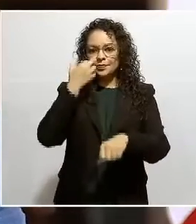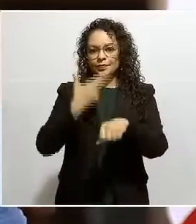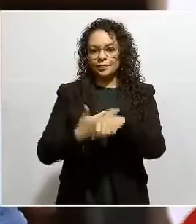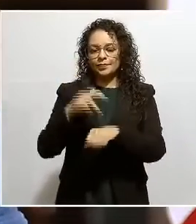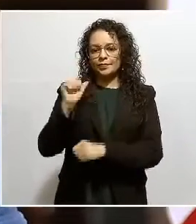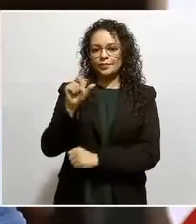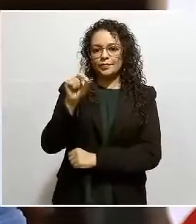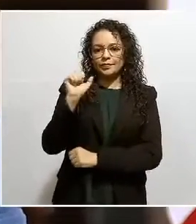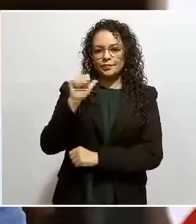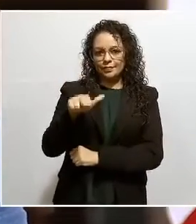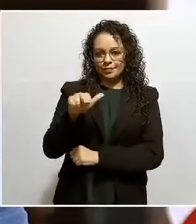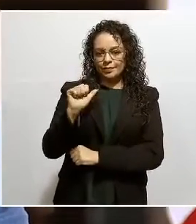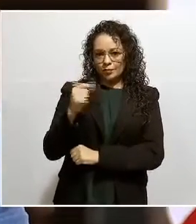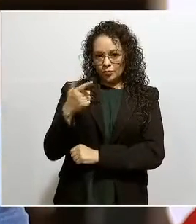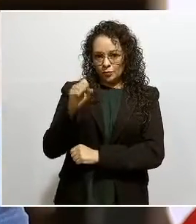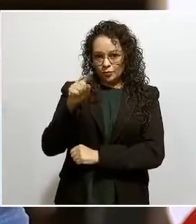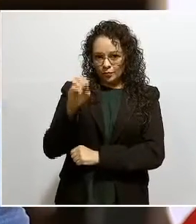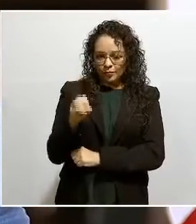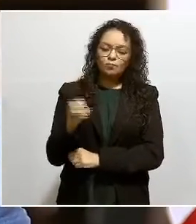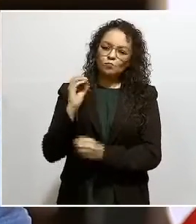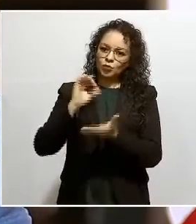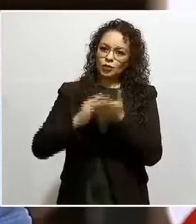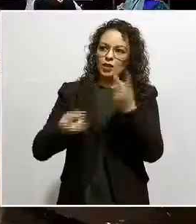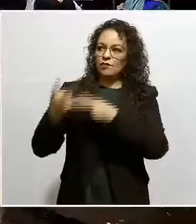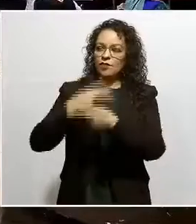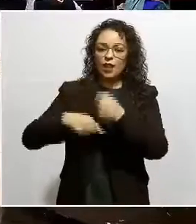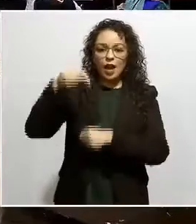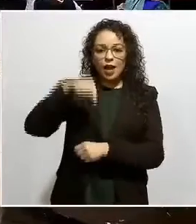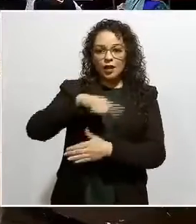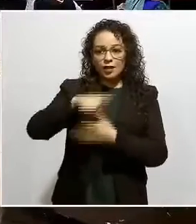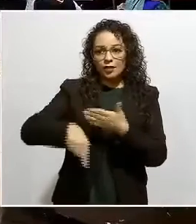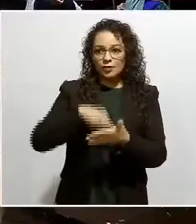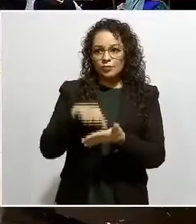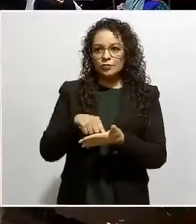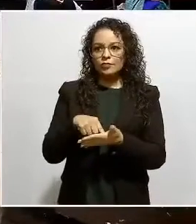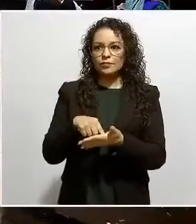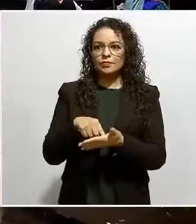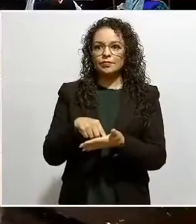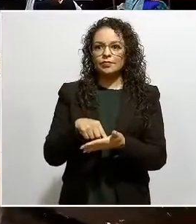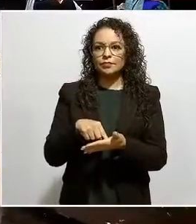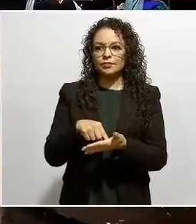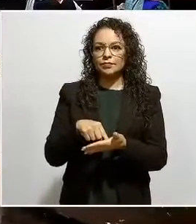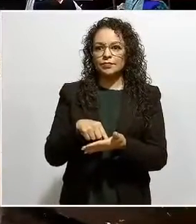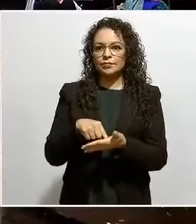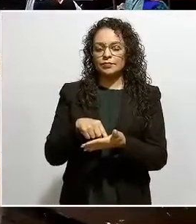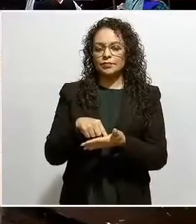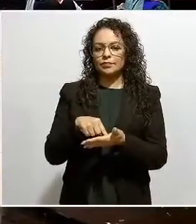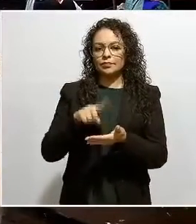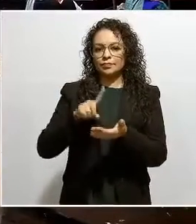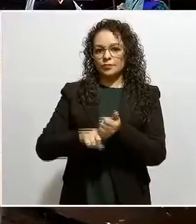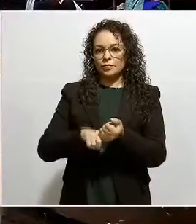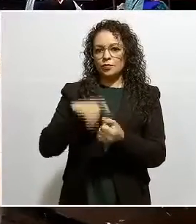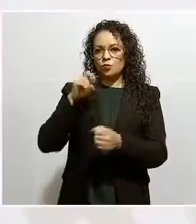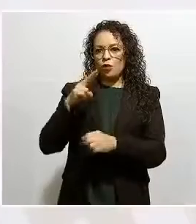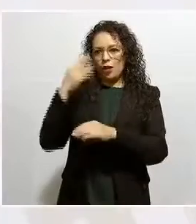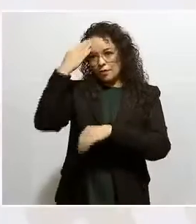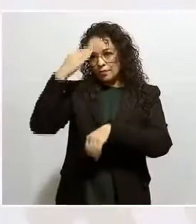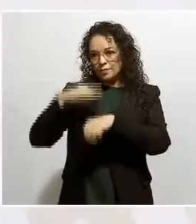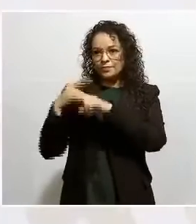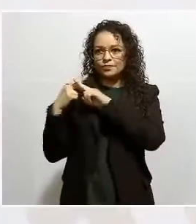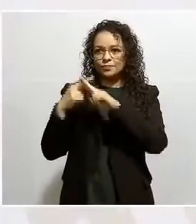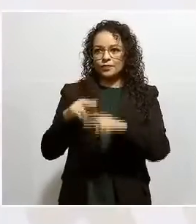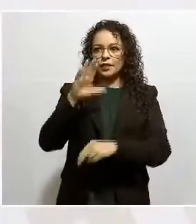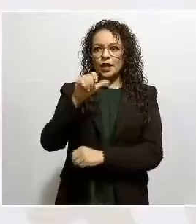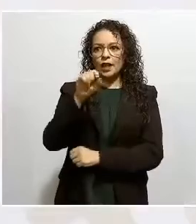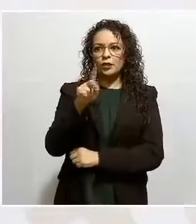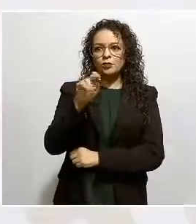por estar aquí en este lugar. Querido Carlos Pellicer López, gracias por acompañarnos